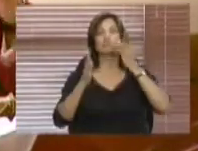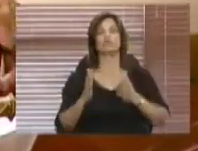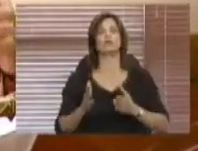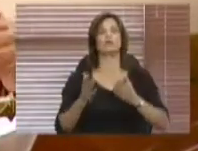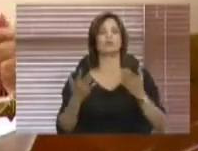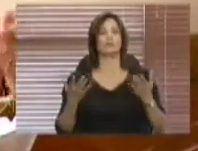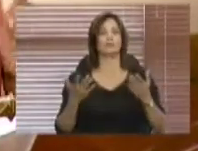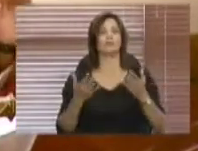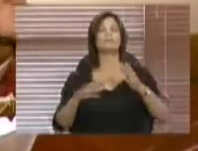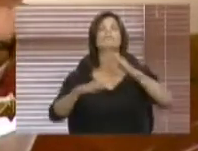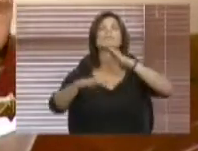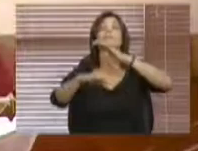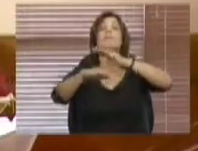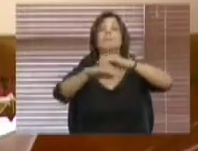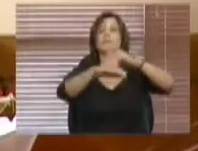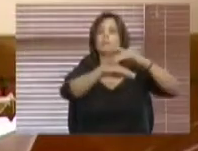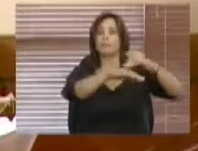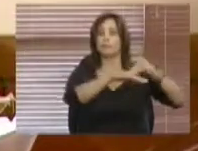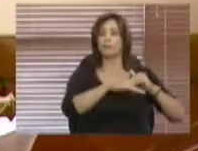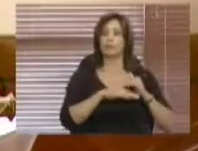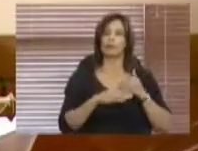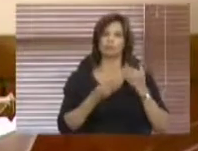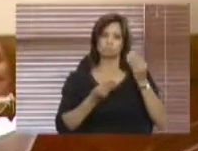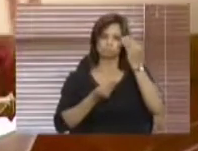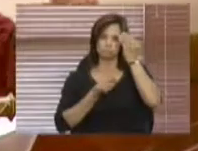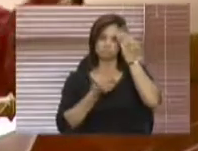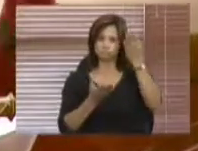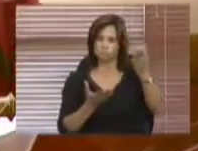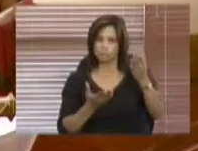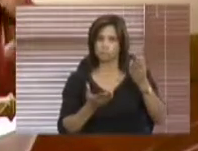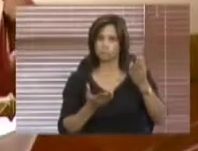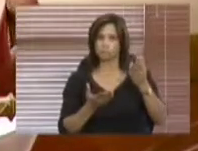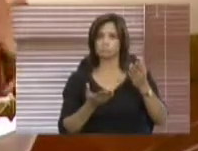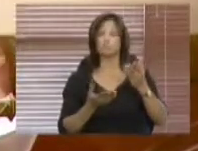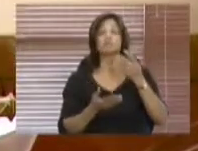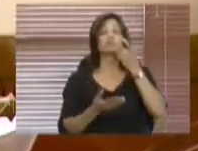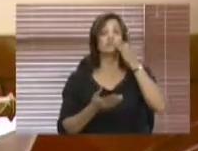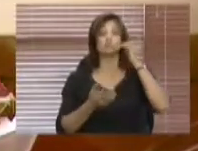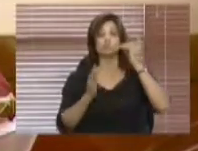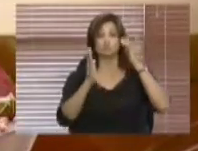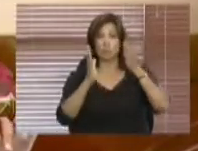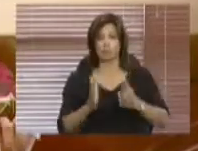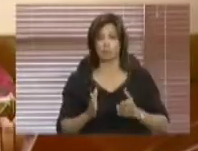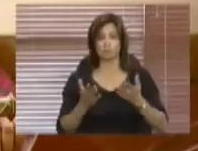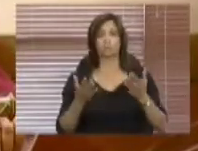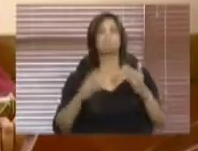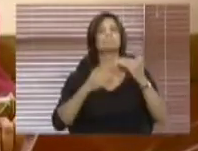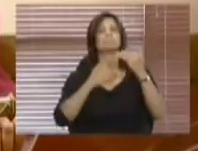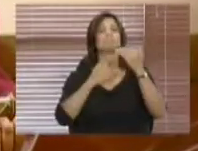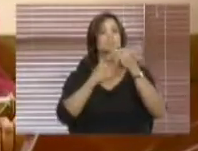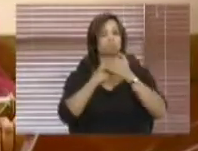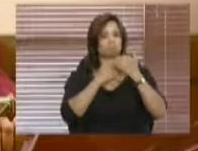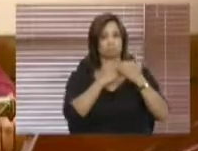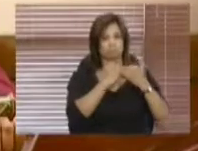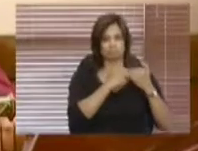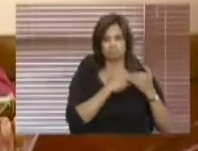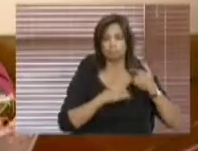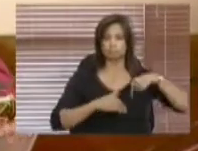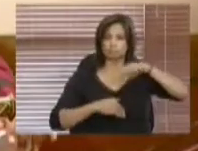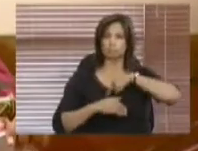nos convoca a la rendición de cuentas. Duarte nos convoca